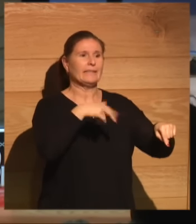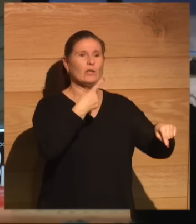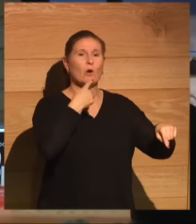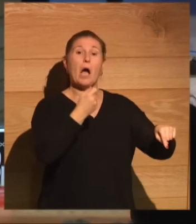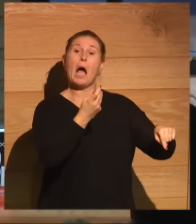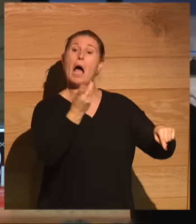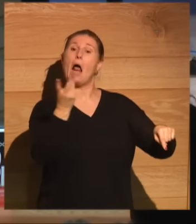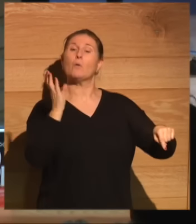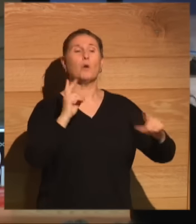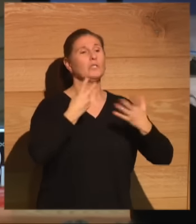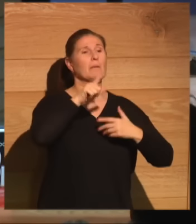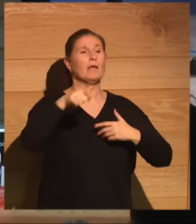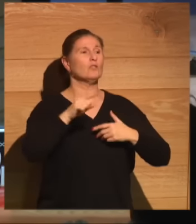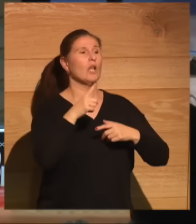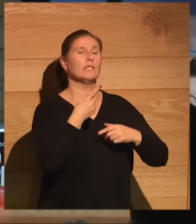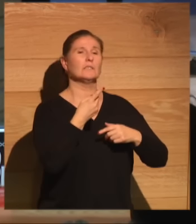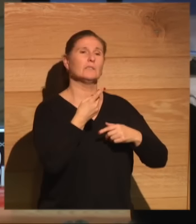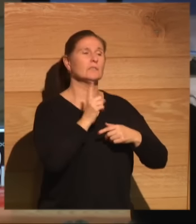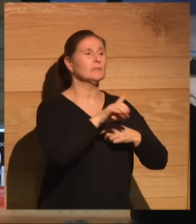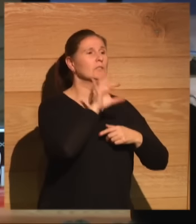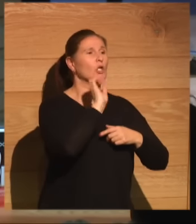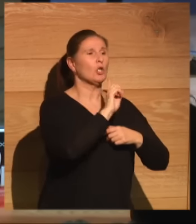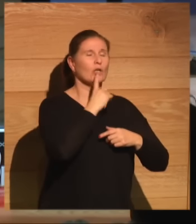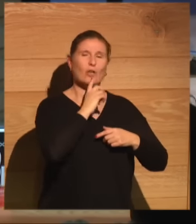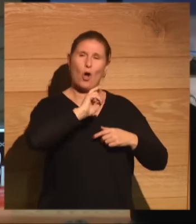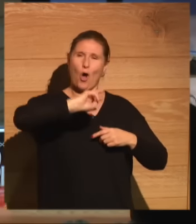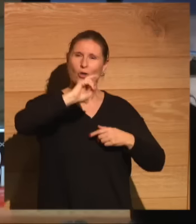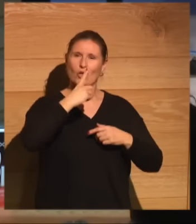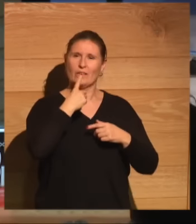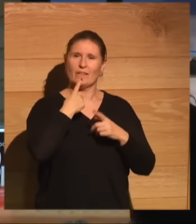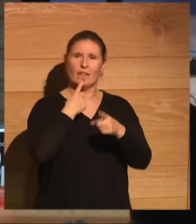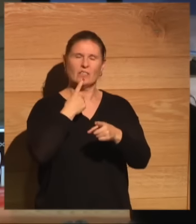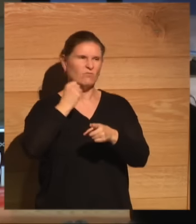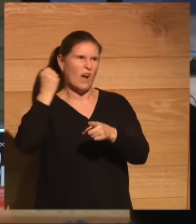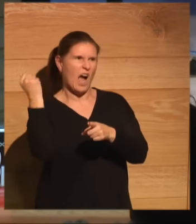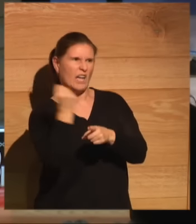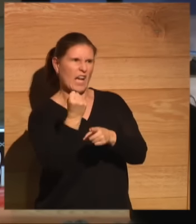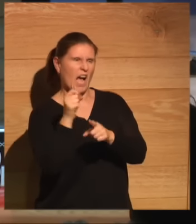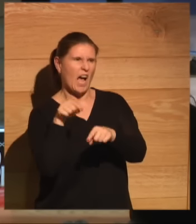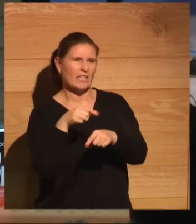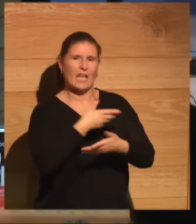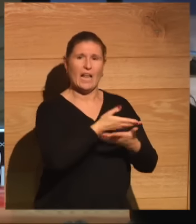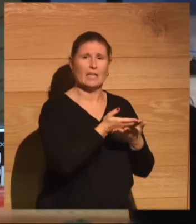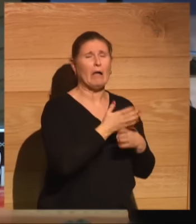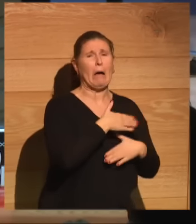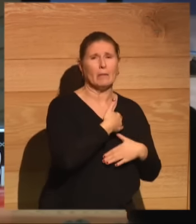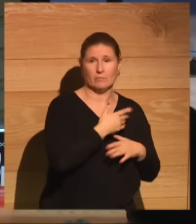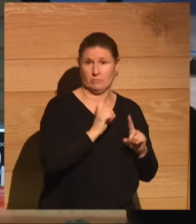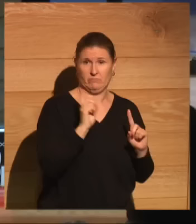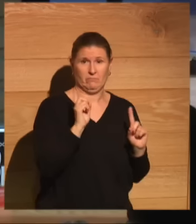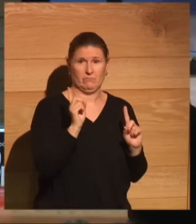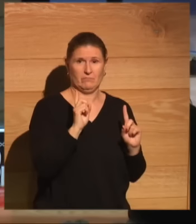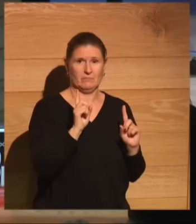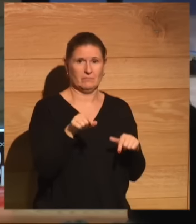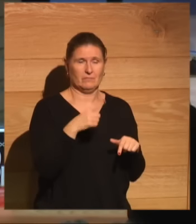selectos, de siete, mientras que el quarterback de la clase lo que dice es matad a ese maldito mono. No